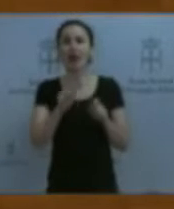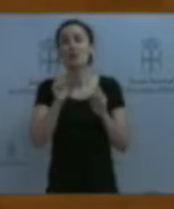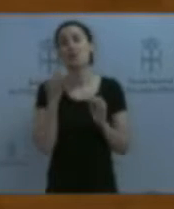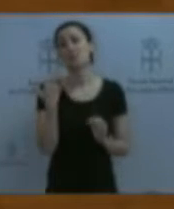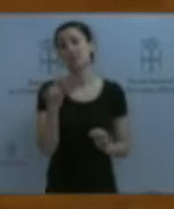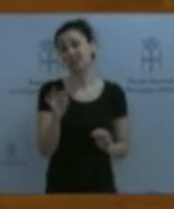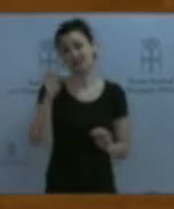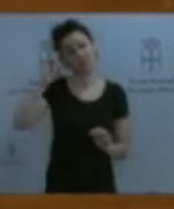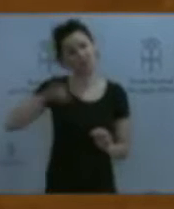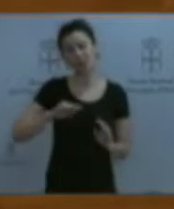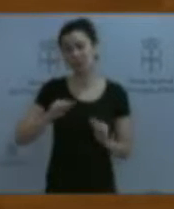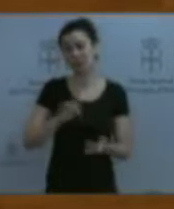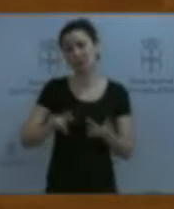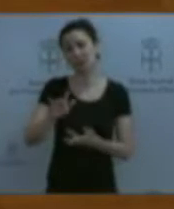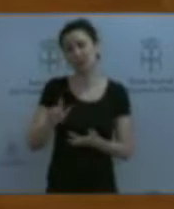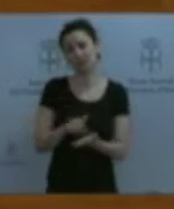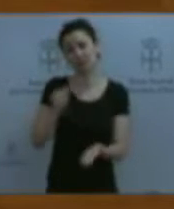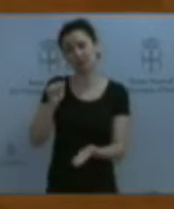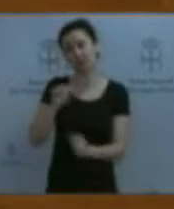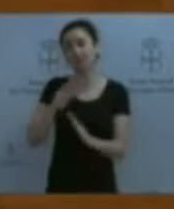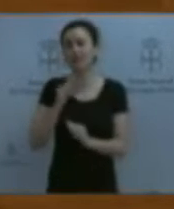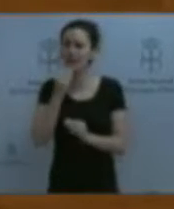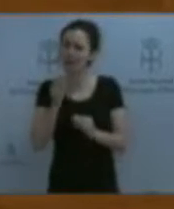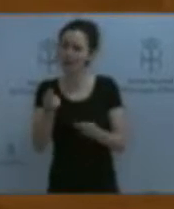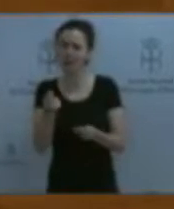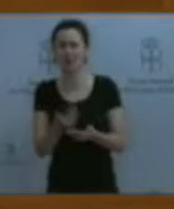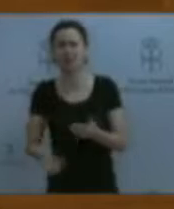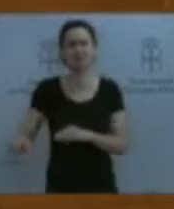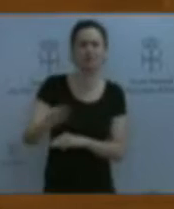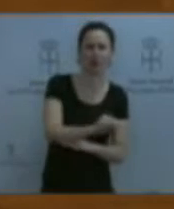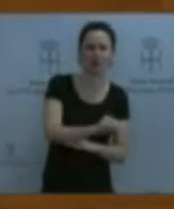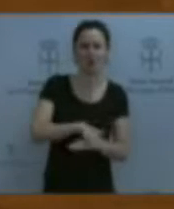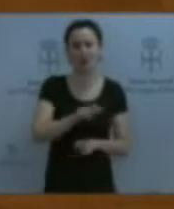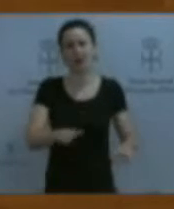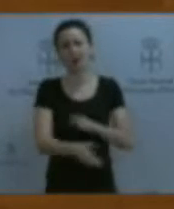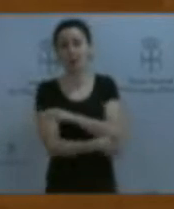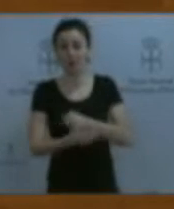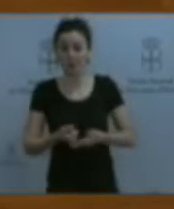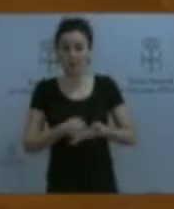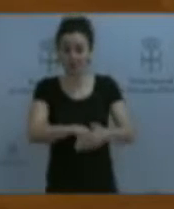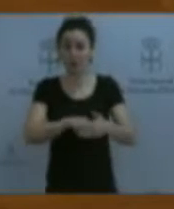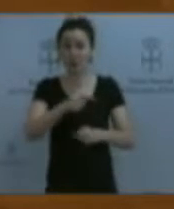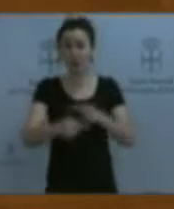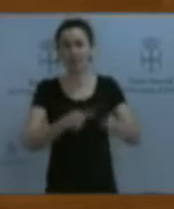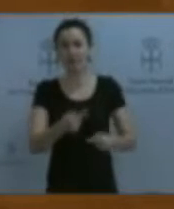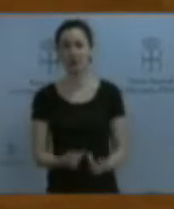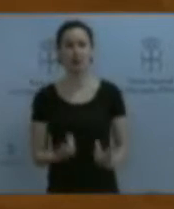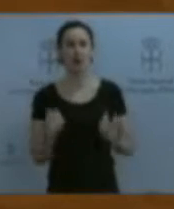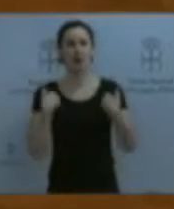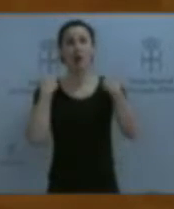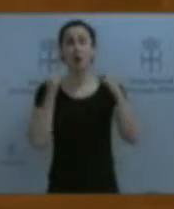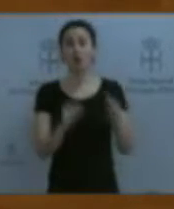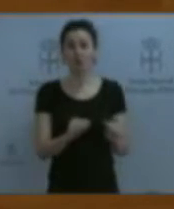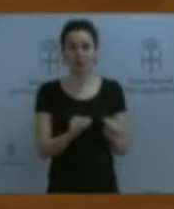crisis. Tenían sobre la mesa los apoyos necesarios para reducir la presión sobre las familias que han soportado el peso de la crisis y